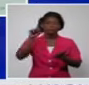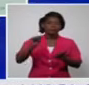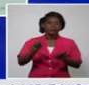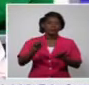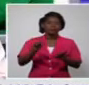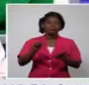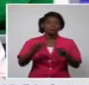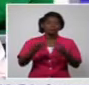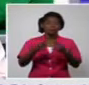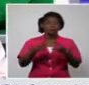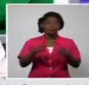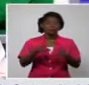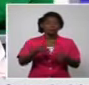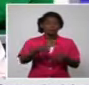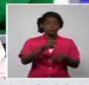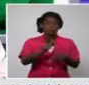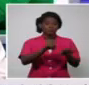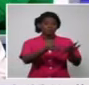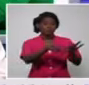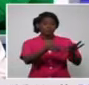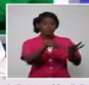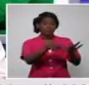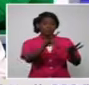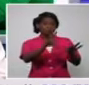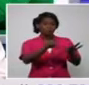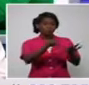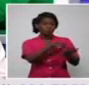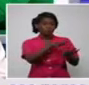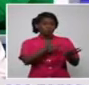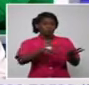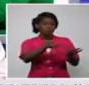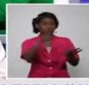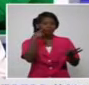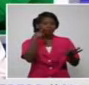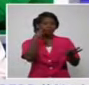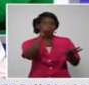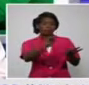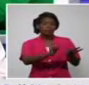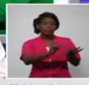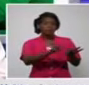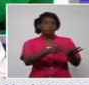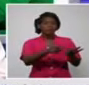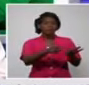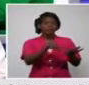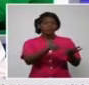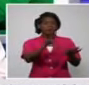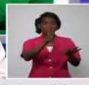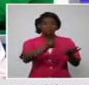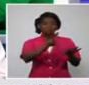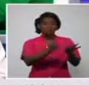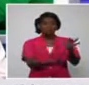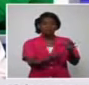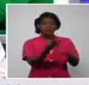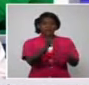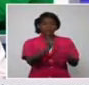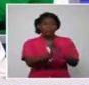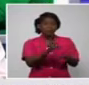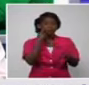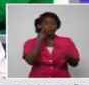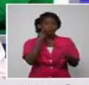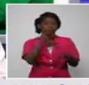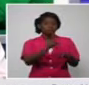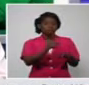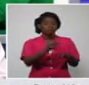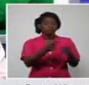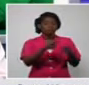pero para este municipio es una cifra elevada y realmente vienen aplicando un grupo de medidas